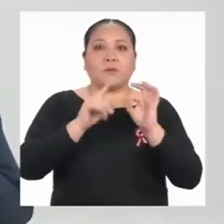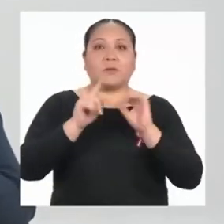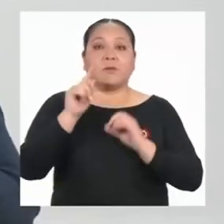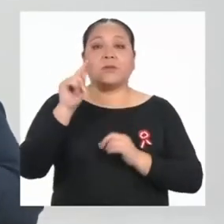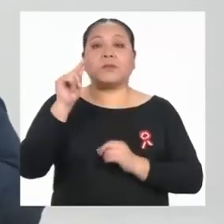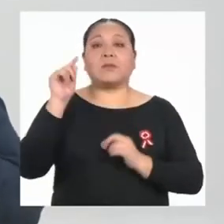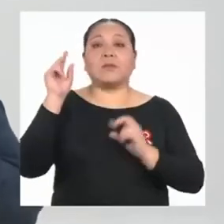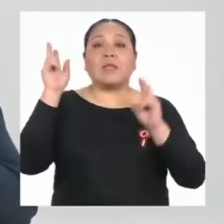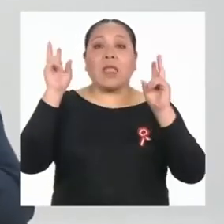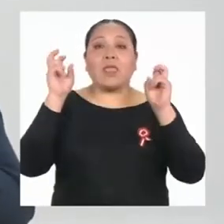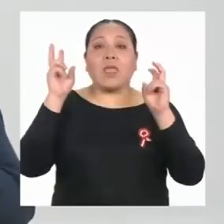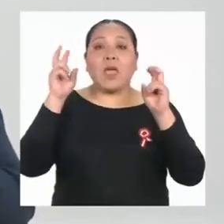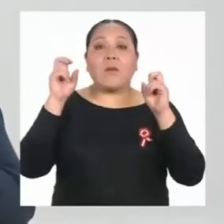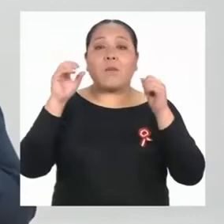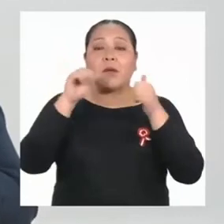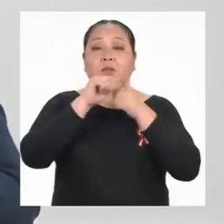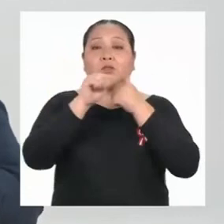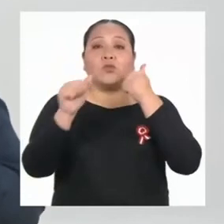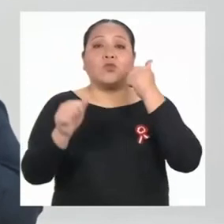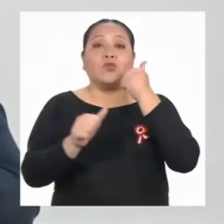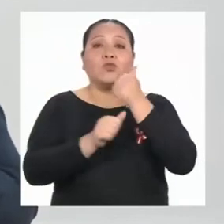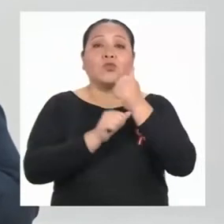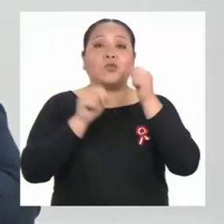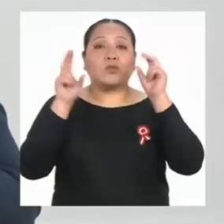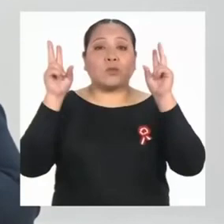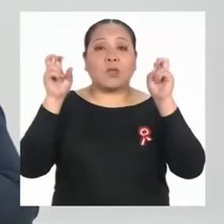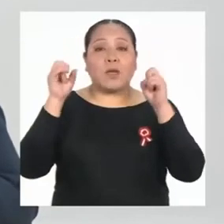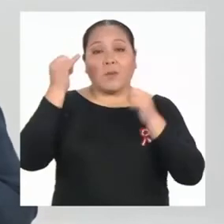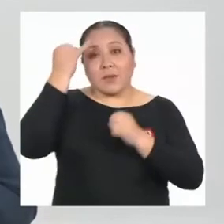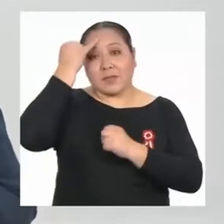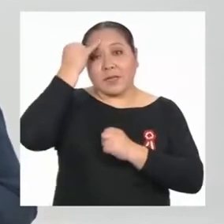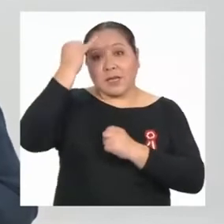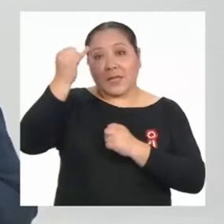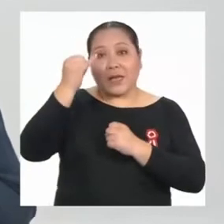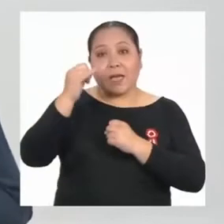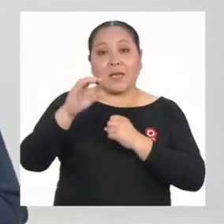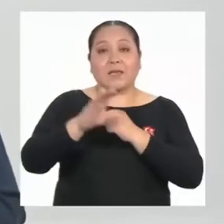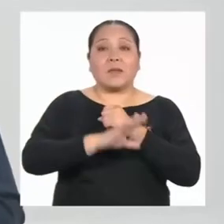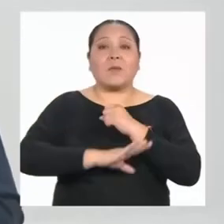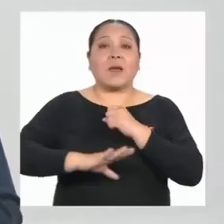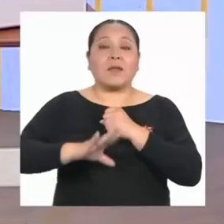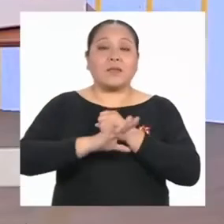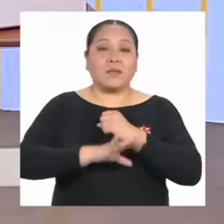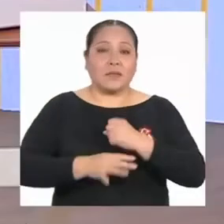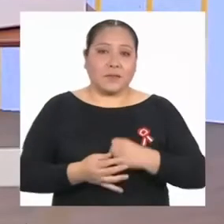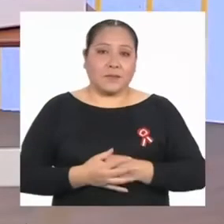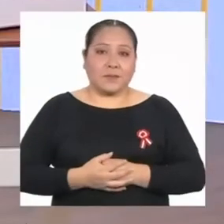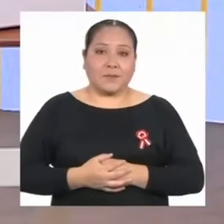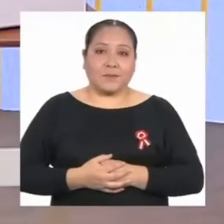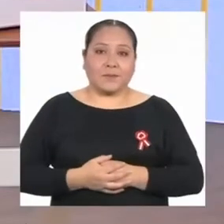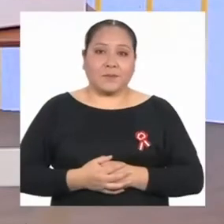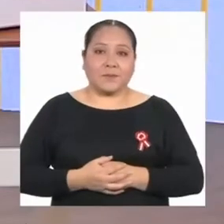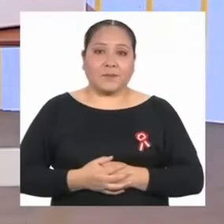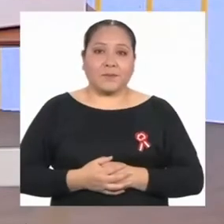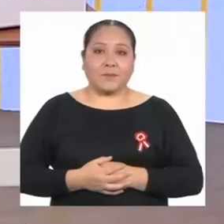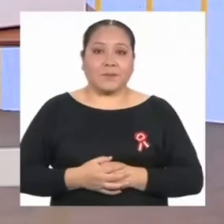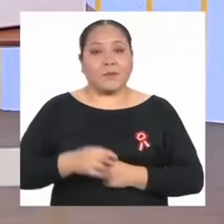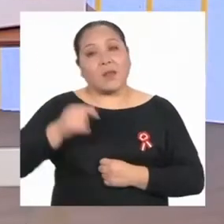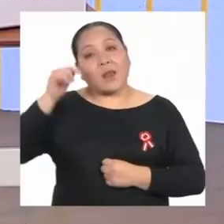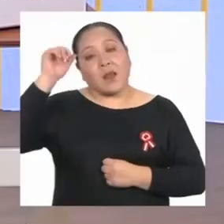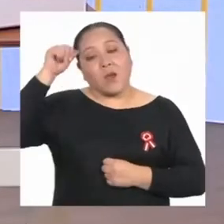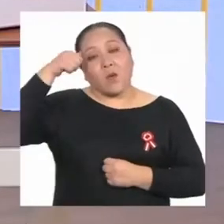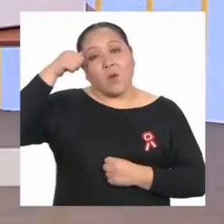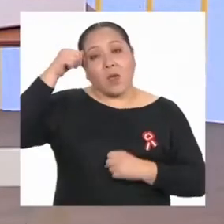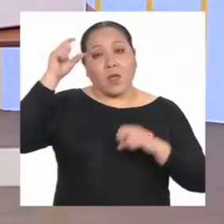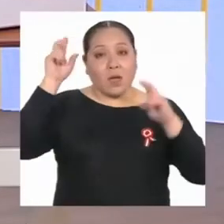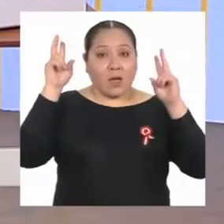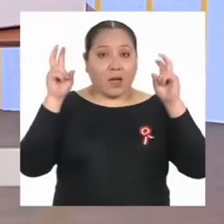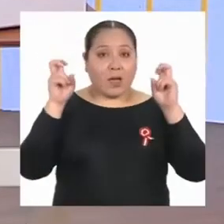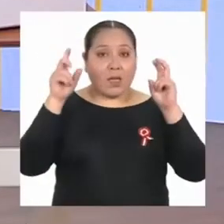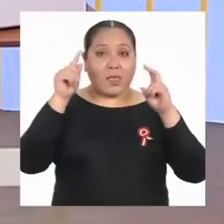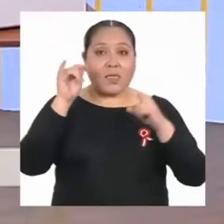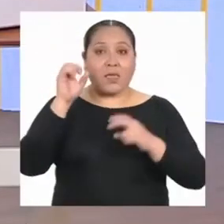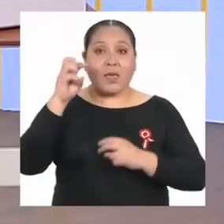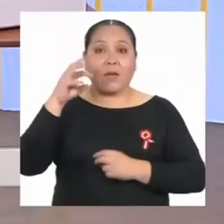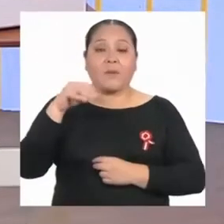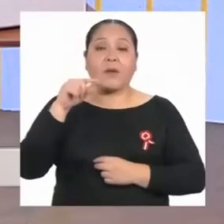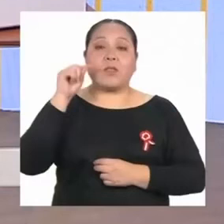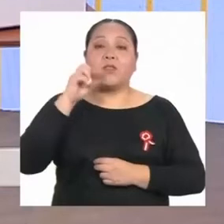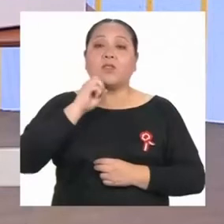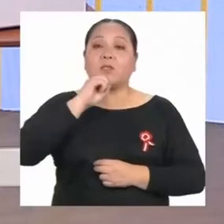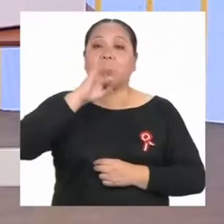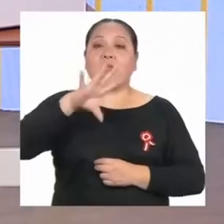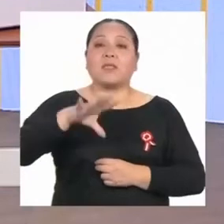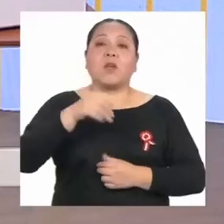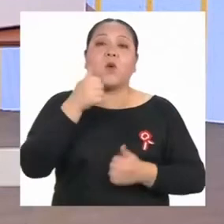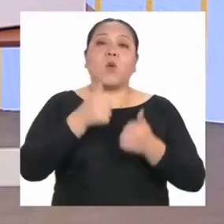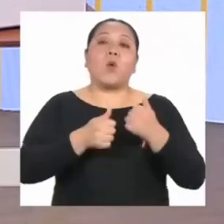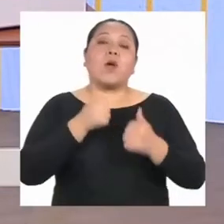tema, los subtemas e ideas principales. Recuerden que el tema nos indica cuál es el asunto